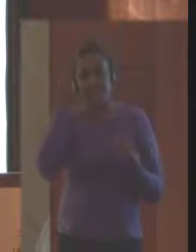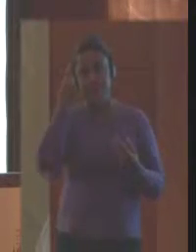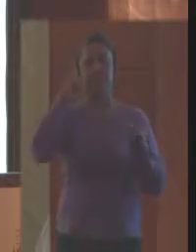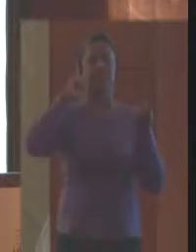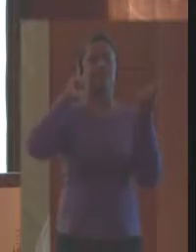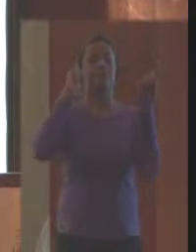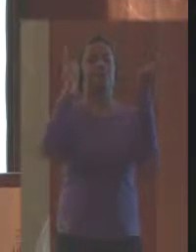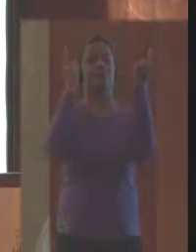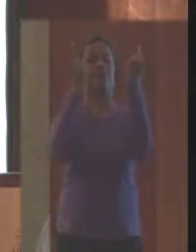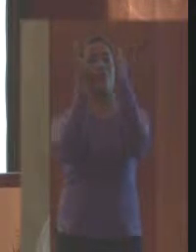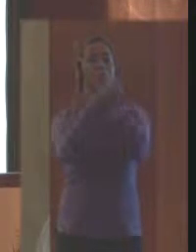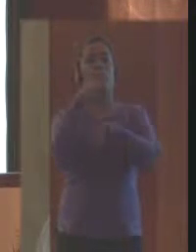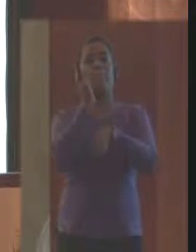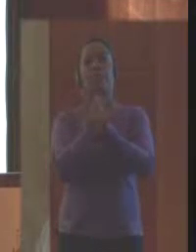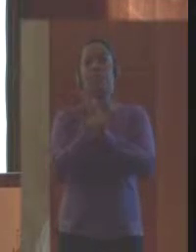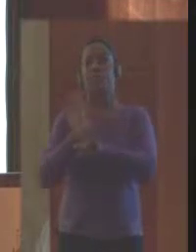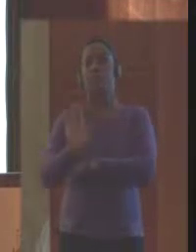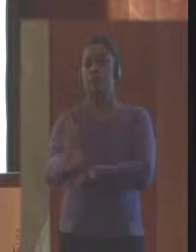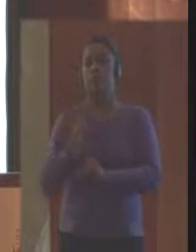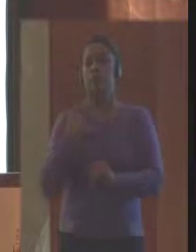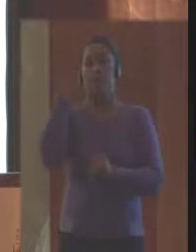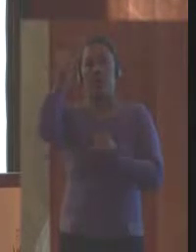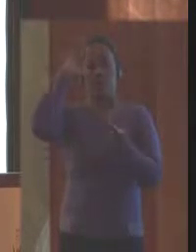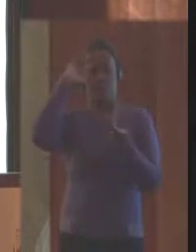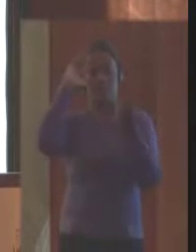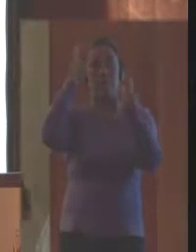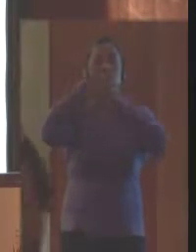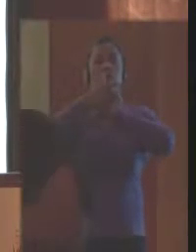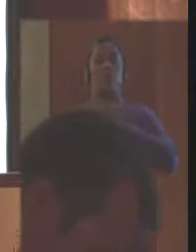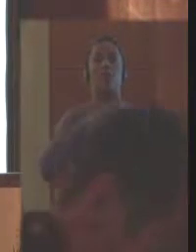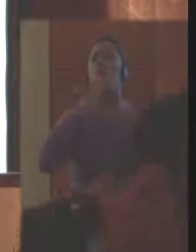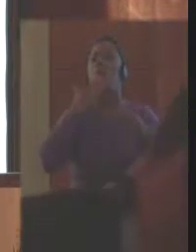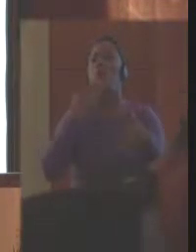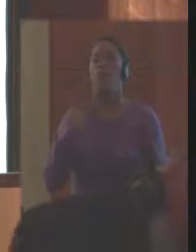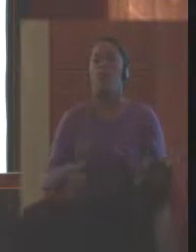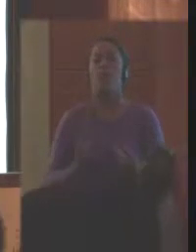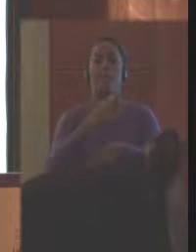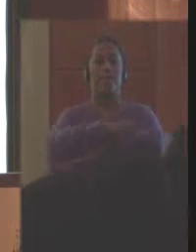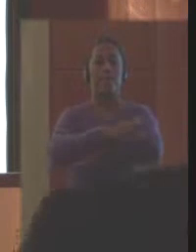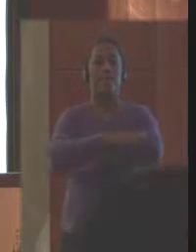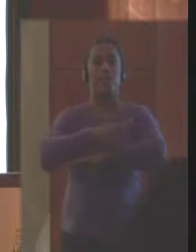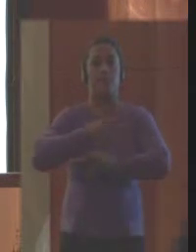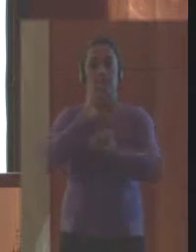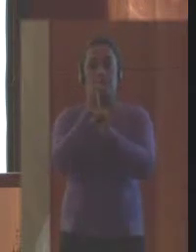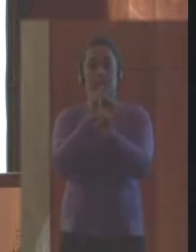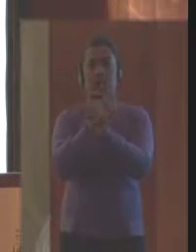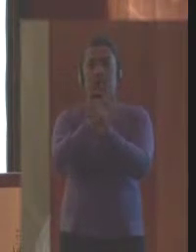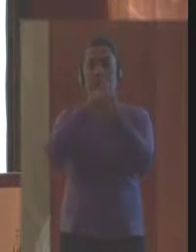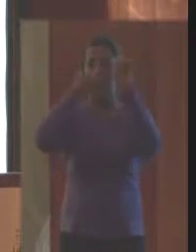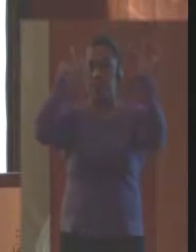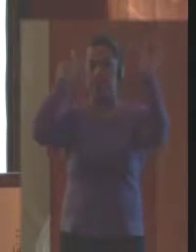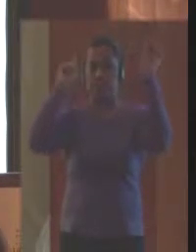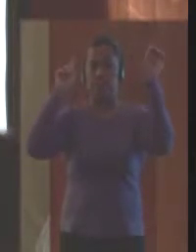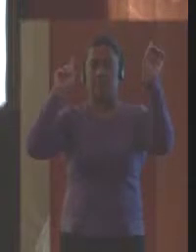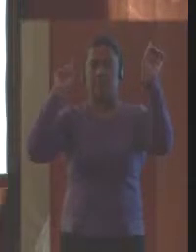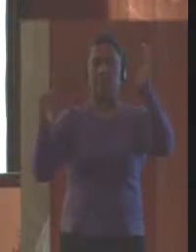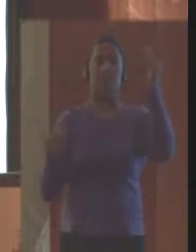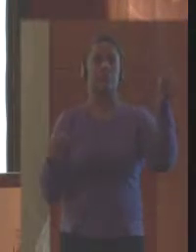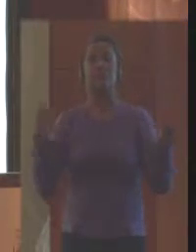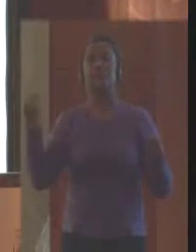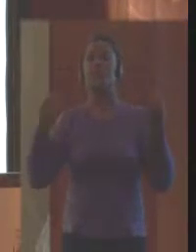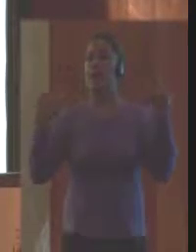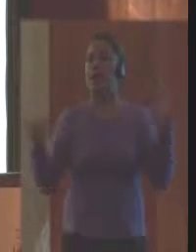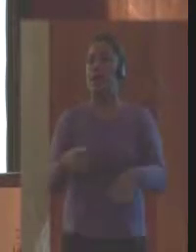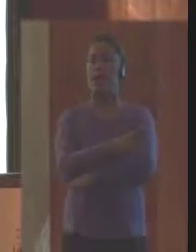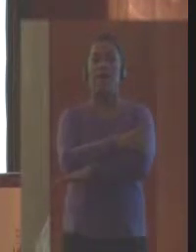transformación institucional, una plataforma institucional diferente. Y por eso hoy acá me presenta como